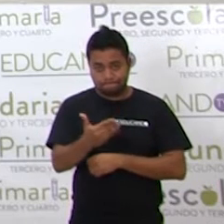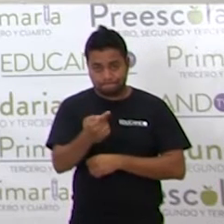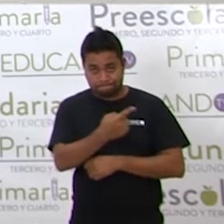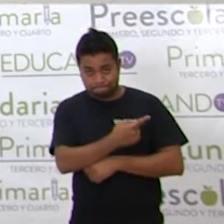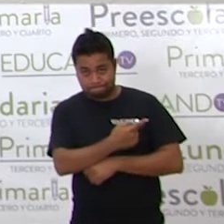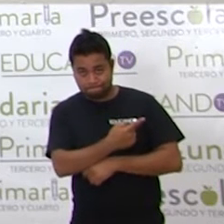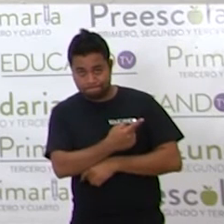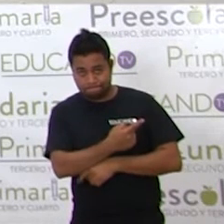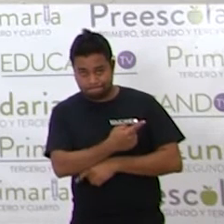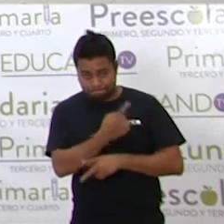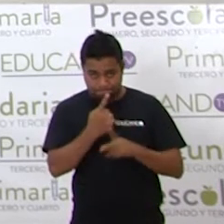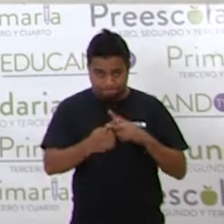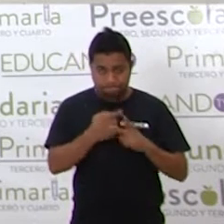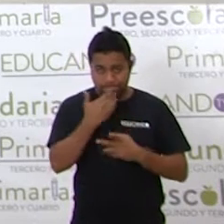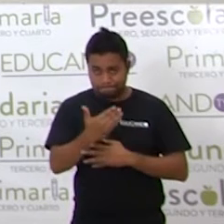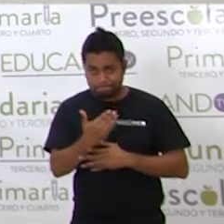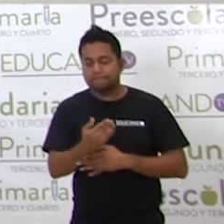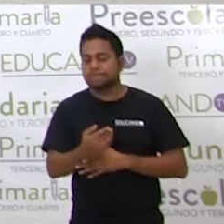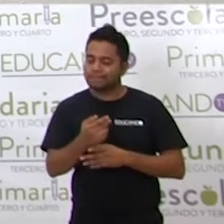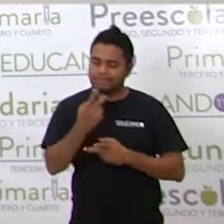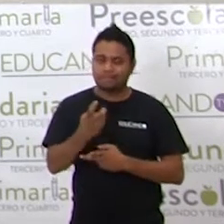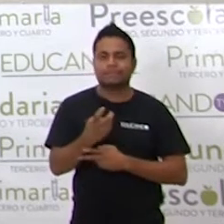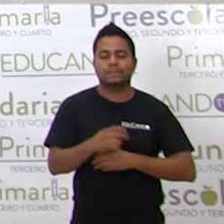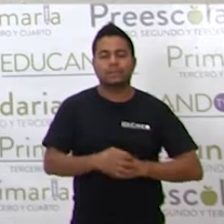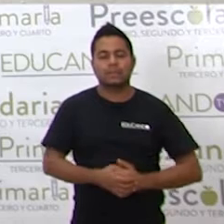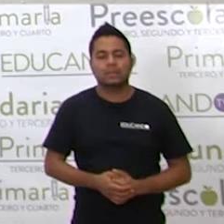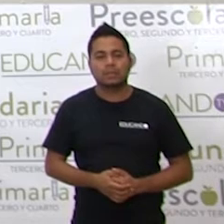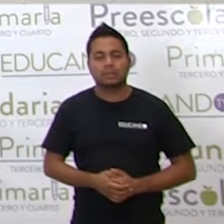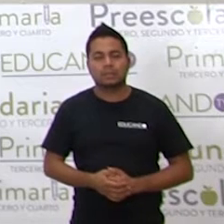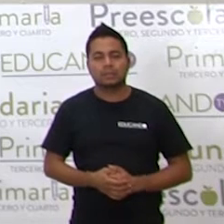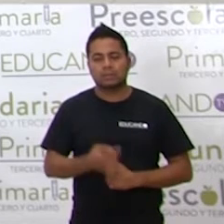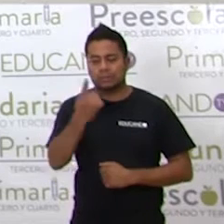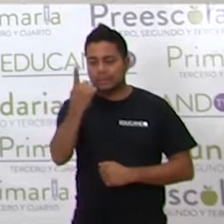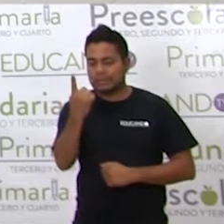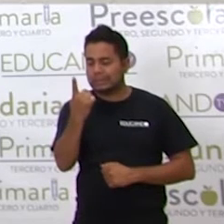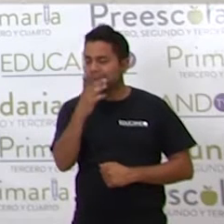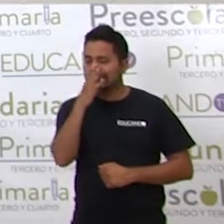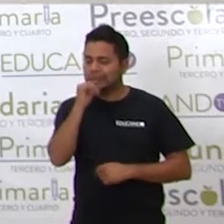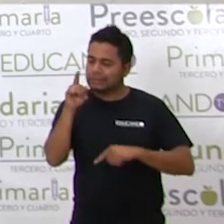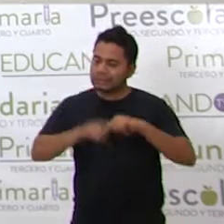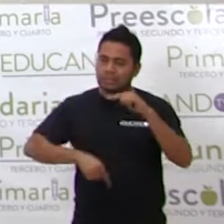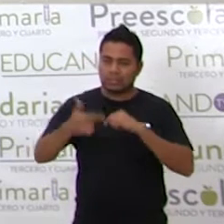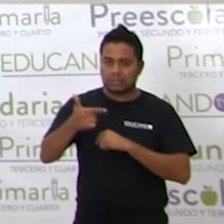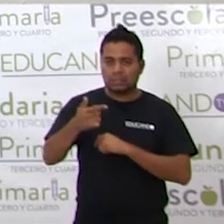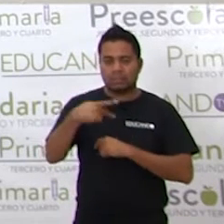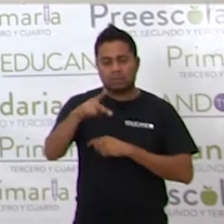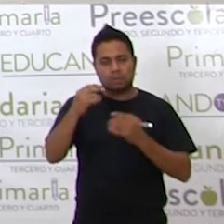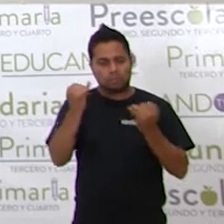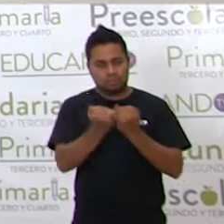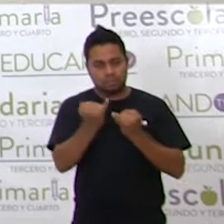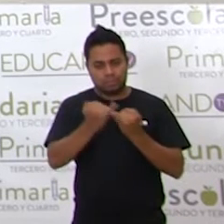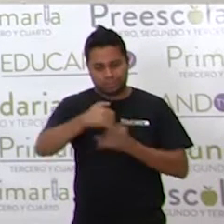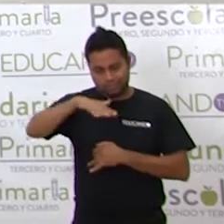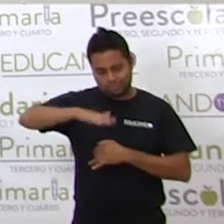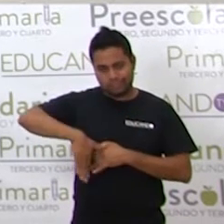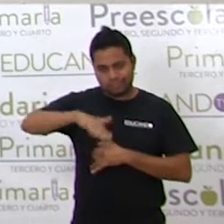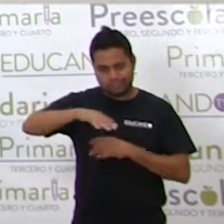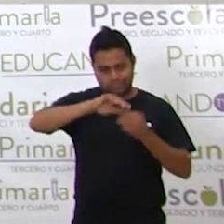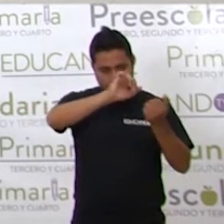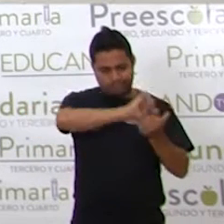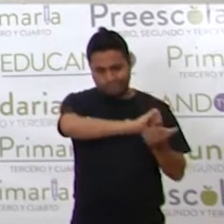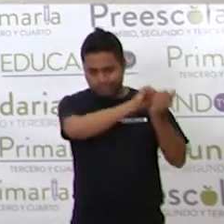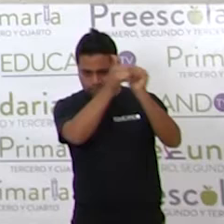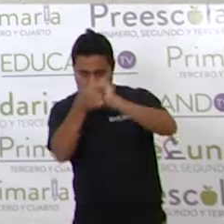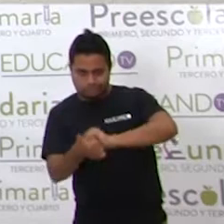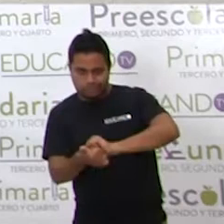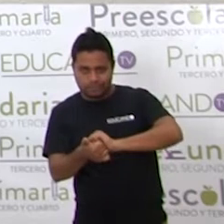planteamiento? Perfecto. A 1 no le podemos restar 7, pero igual vamos a hacer, vamos a